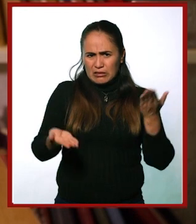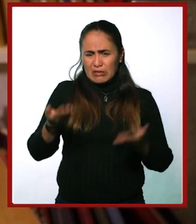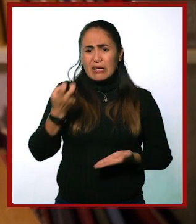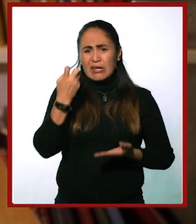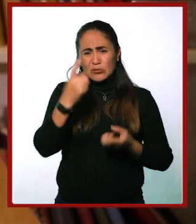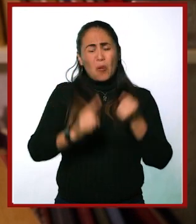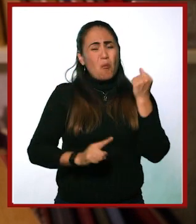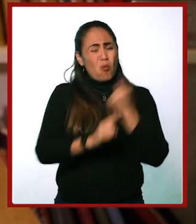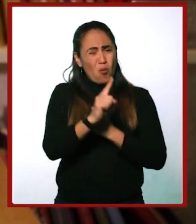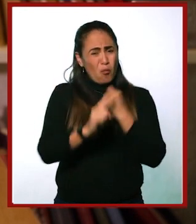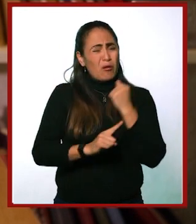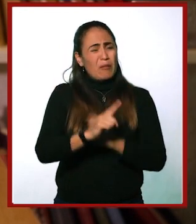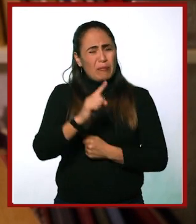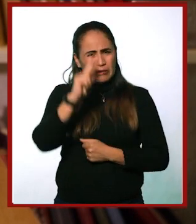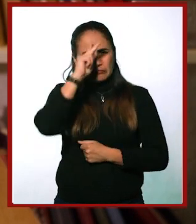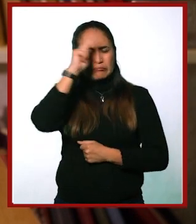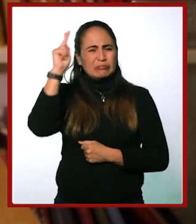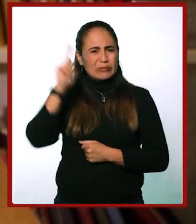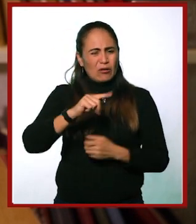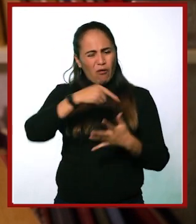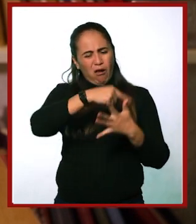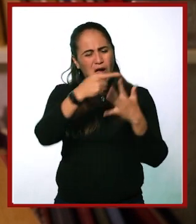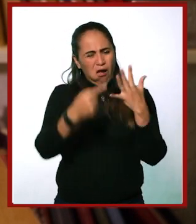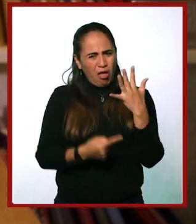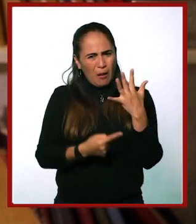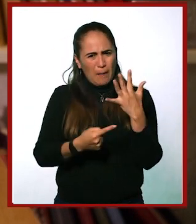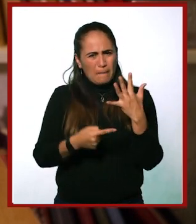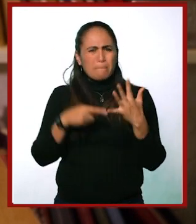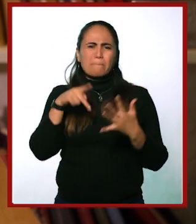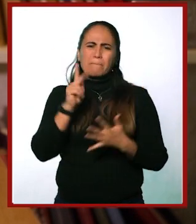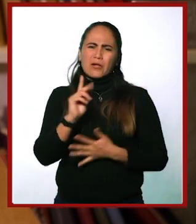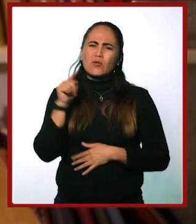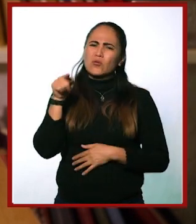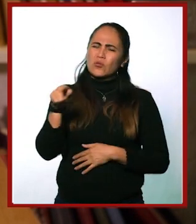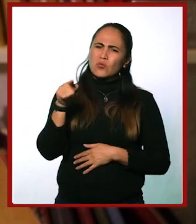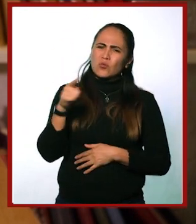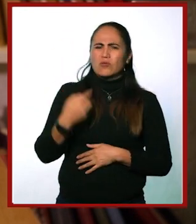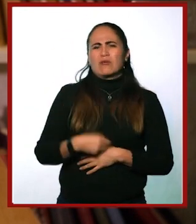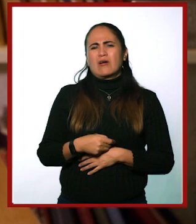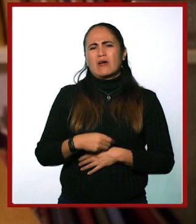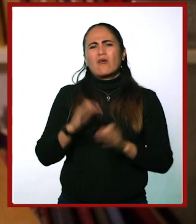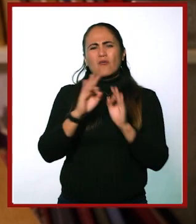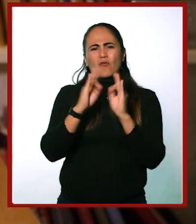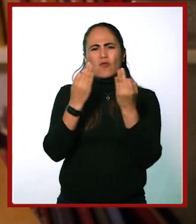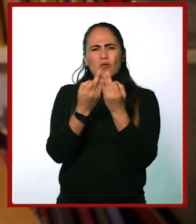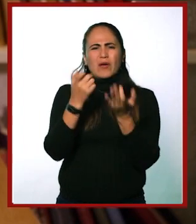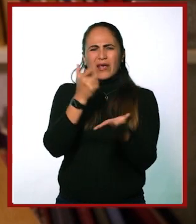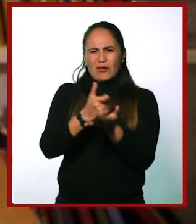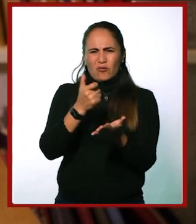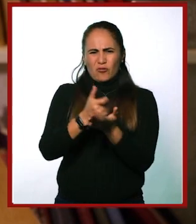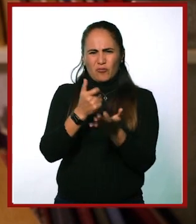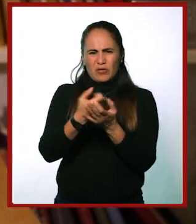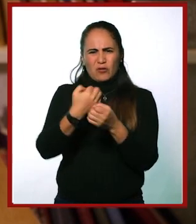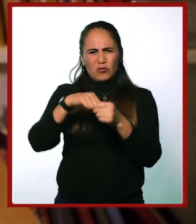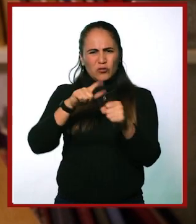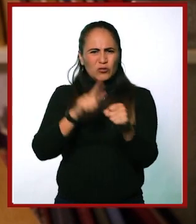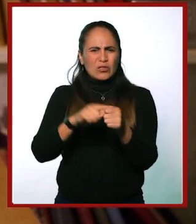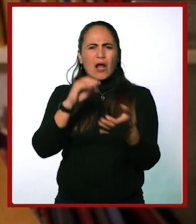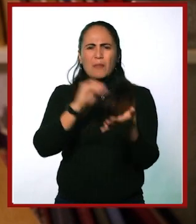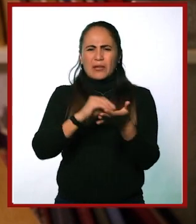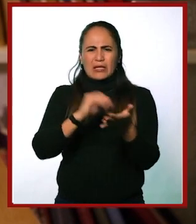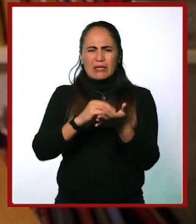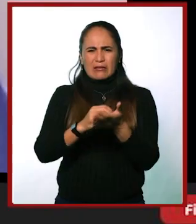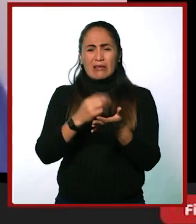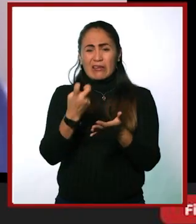duda problemáticas muy complejas con múltiples causas. Sin embargo, ¿cómo consideras que el modelo económico y social vigentes han contribuido a